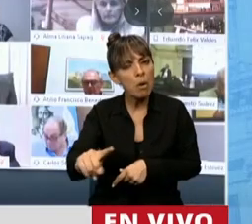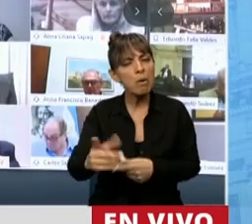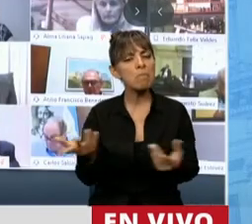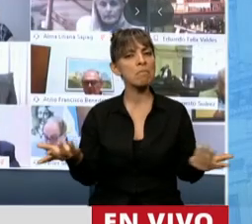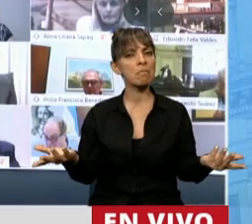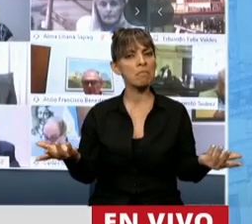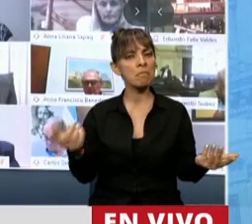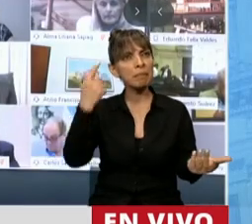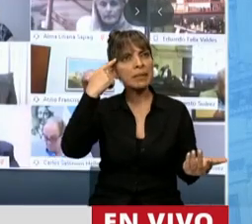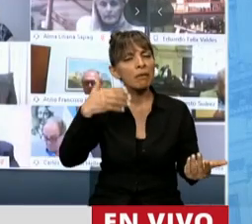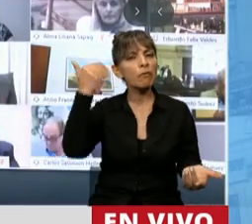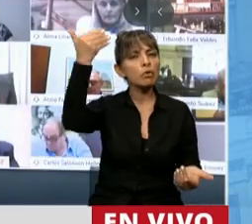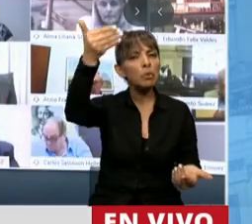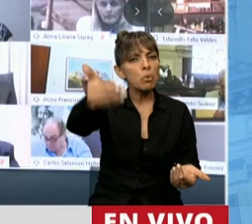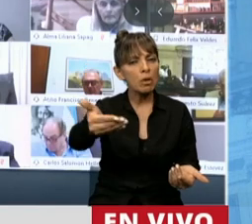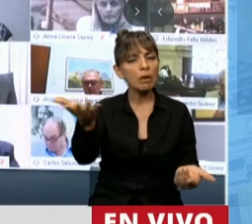saltar al futuro,